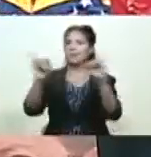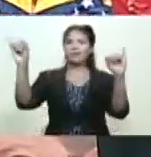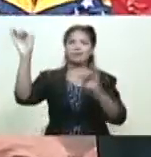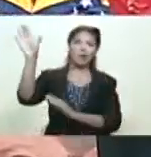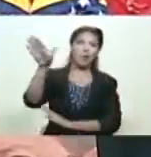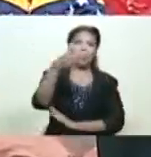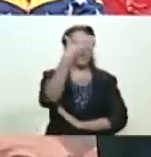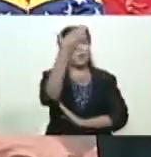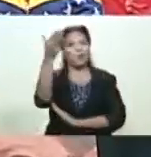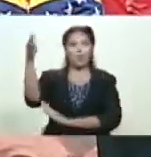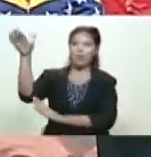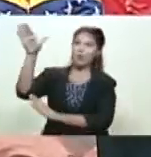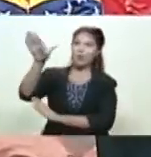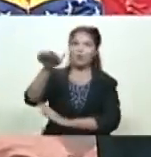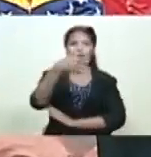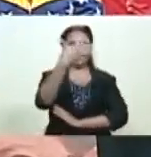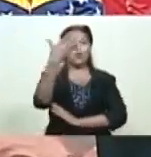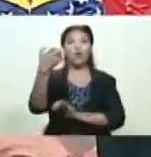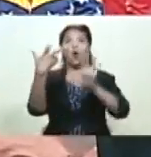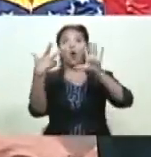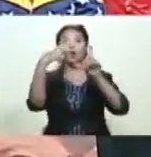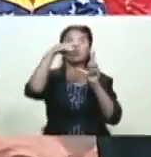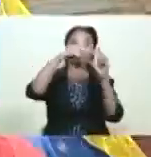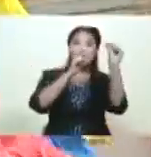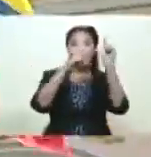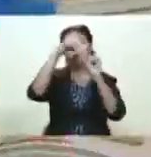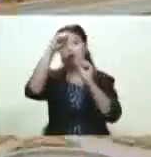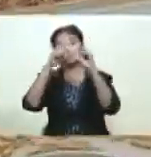independencia y sus 8 estrellas.